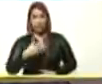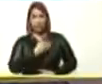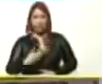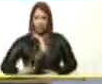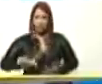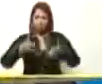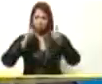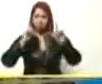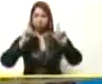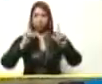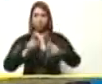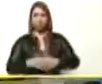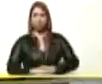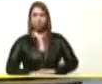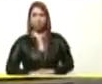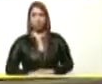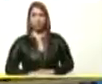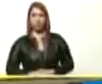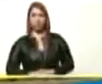una